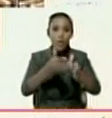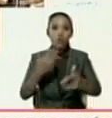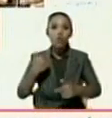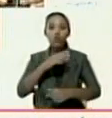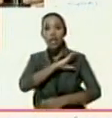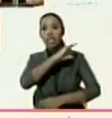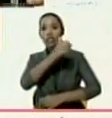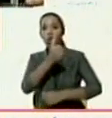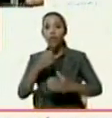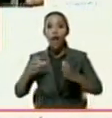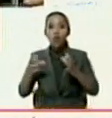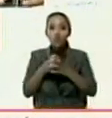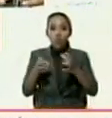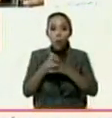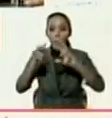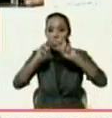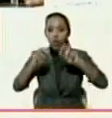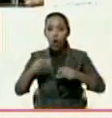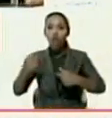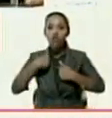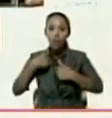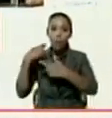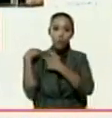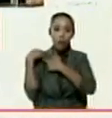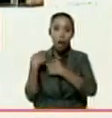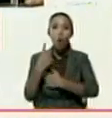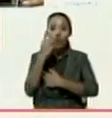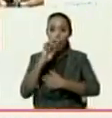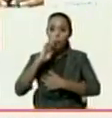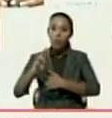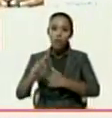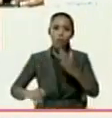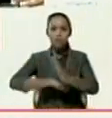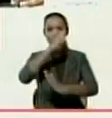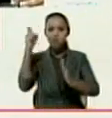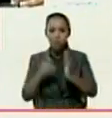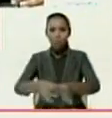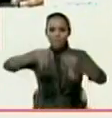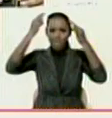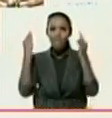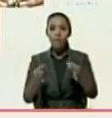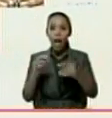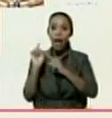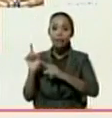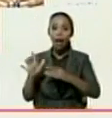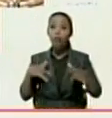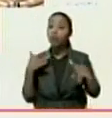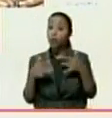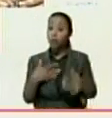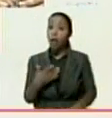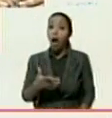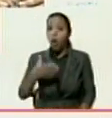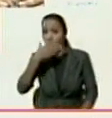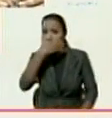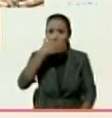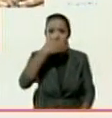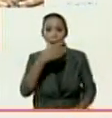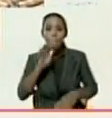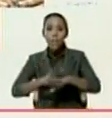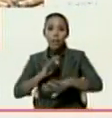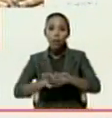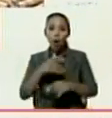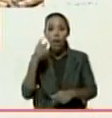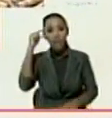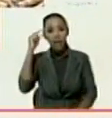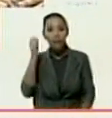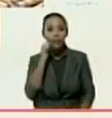Cuerpo de Investigaciones les aseguro que habrá una respuesta contundente en este evento terrorista ocurrido el